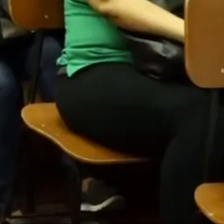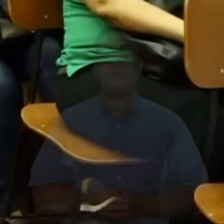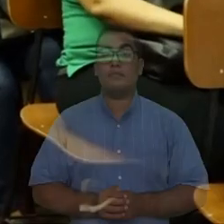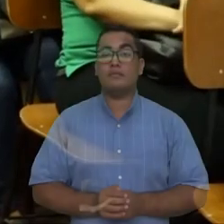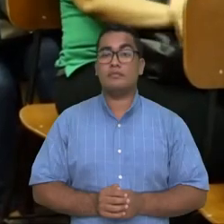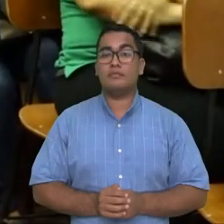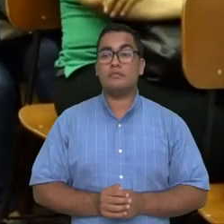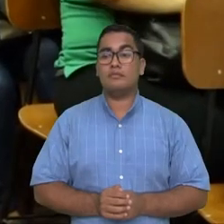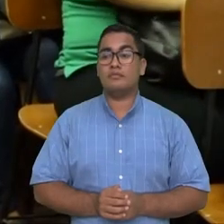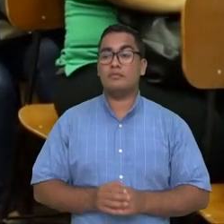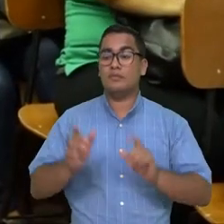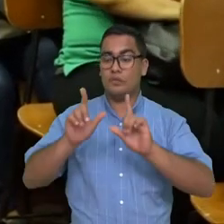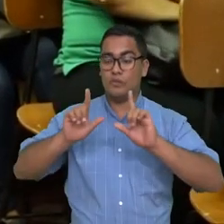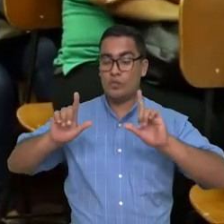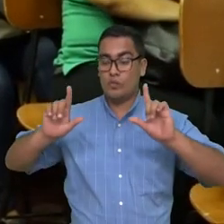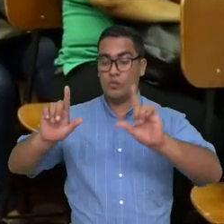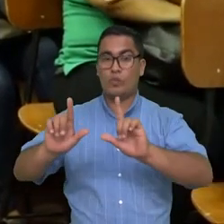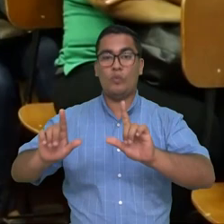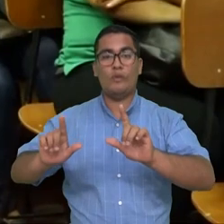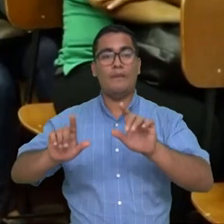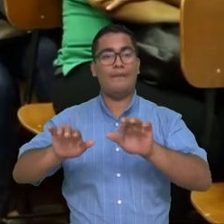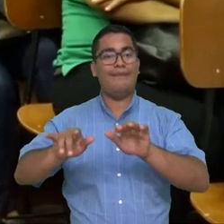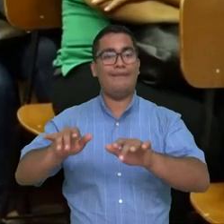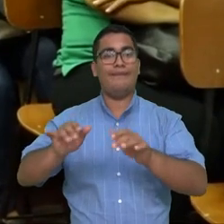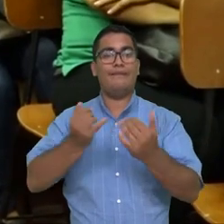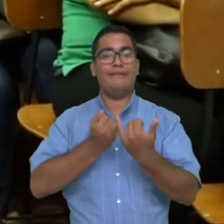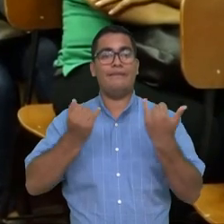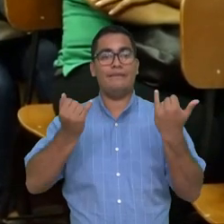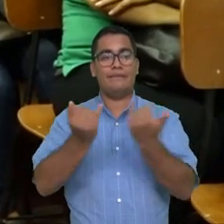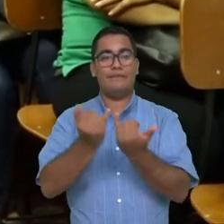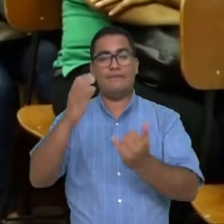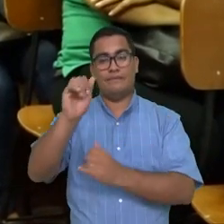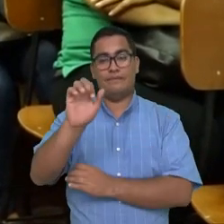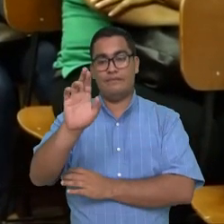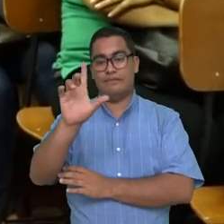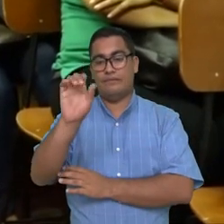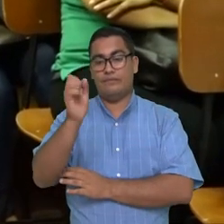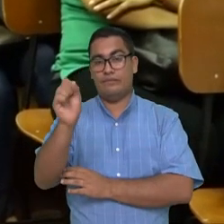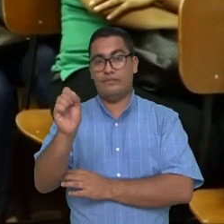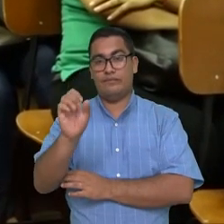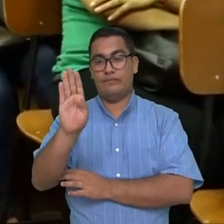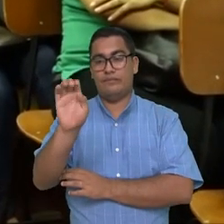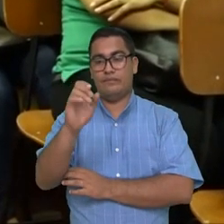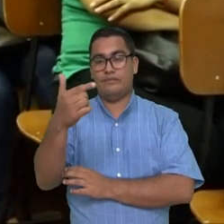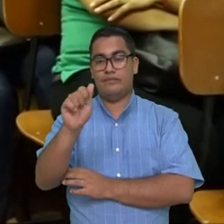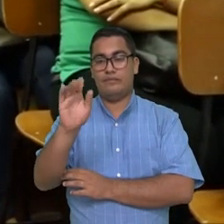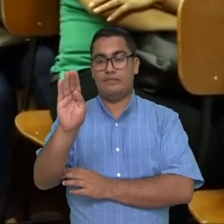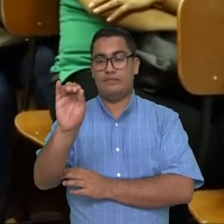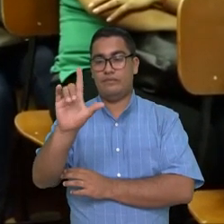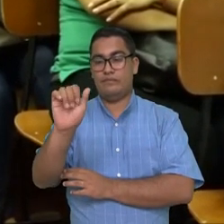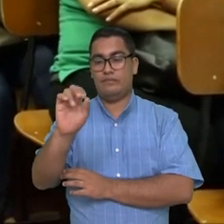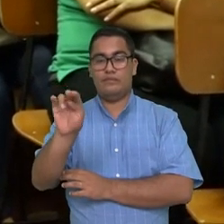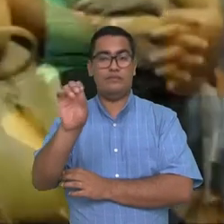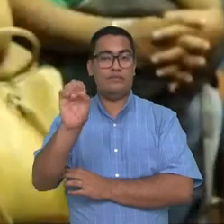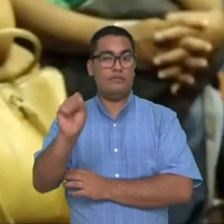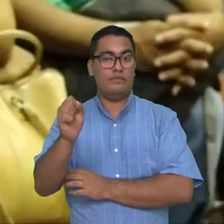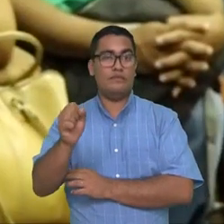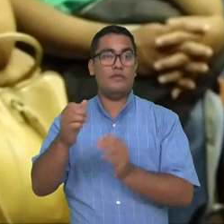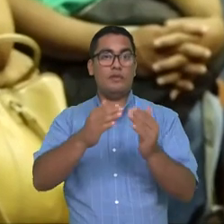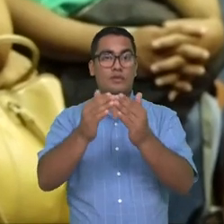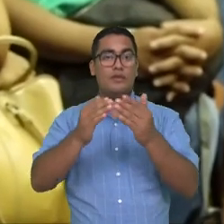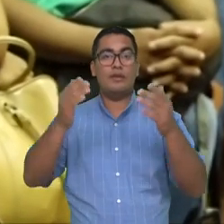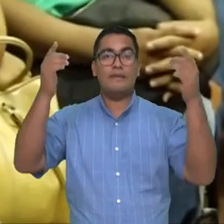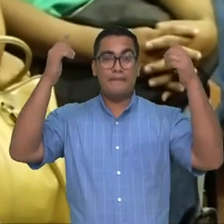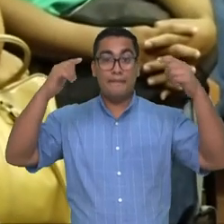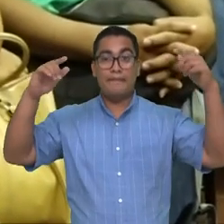La Sala Tecnológica del Instituto Central Dr. Carlos Vega Bolaños de la ciudad de Masaya se llevó a cabo el taller de implementación